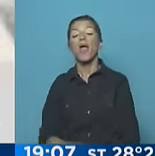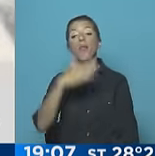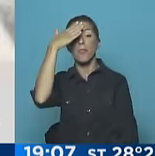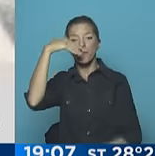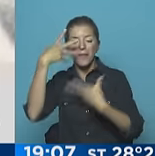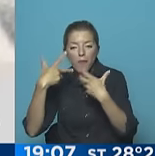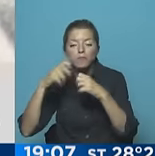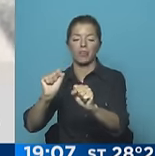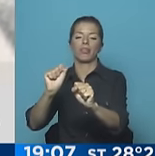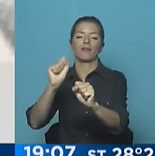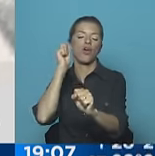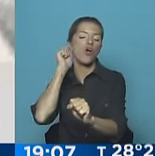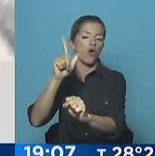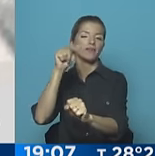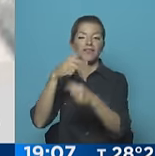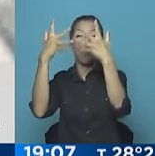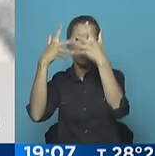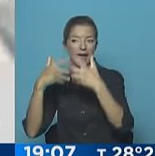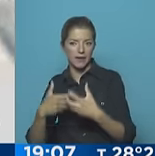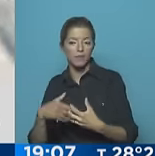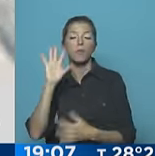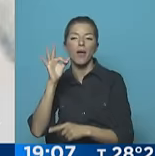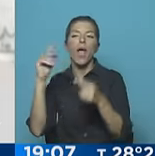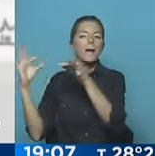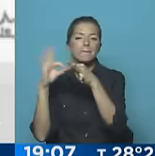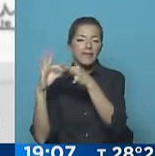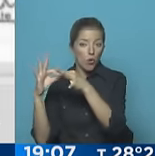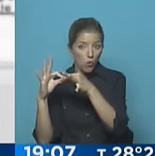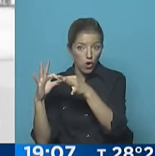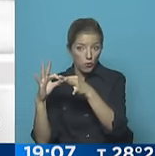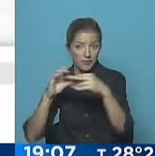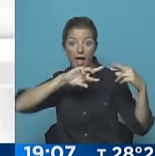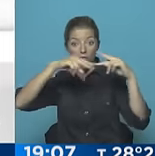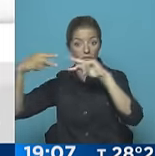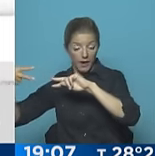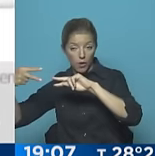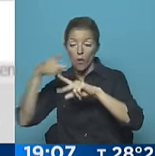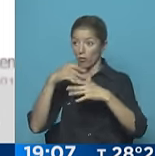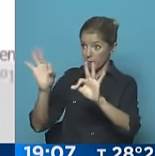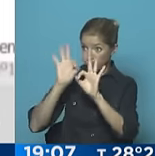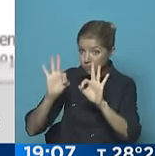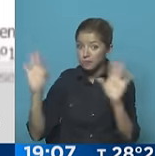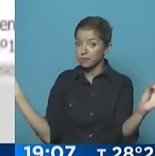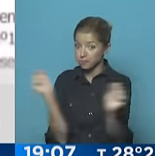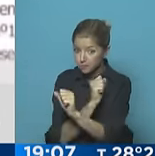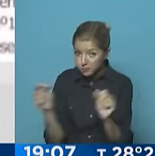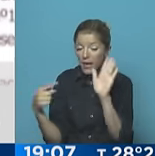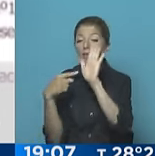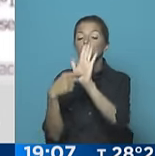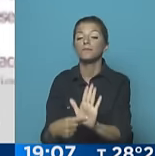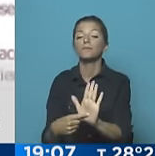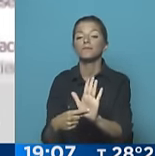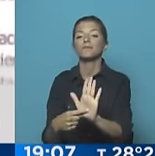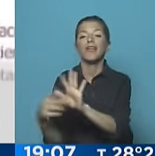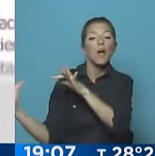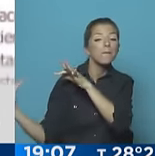se realizó, claro, un riguroso mecanismo de determinación del vínculo biológico que, una vez finalizado, estableció el vínculo con